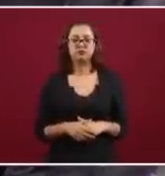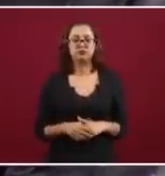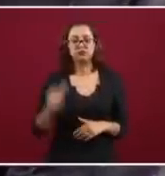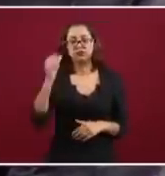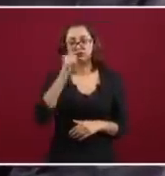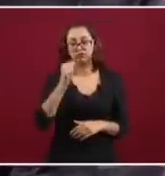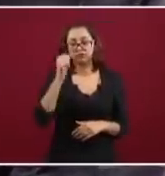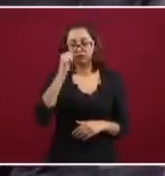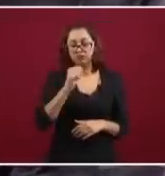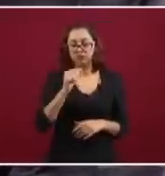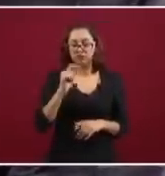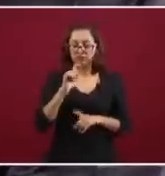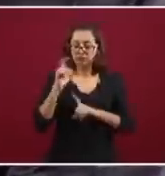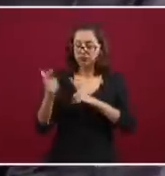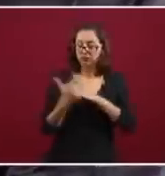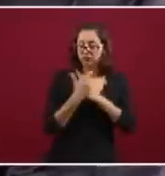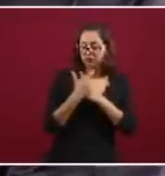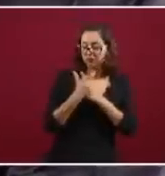cuidarse lo más que se puede.